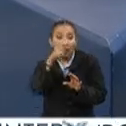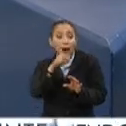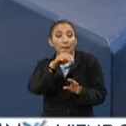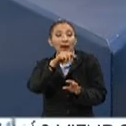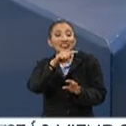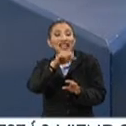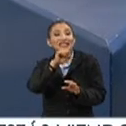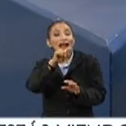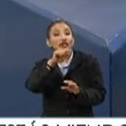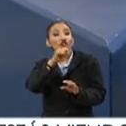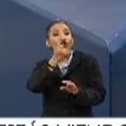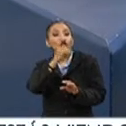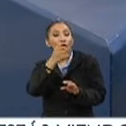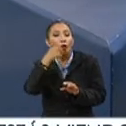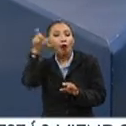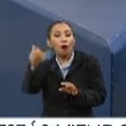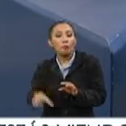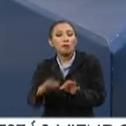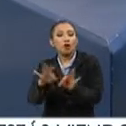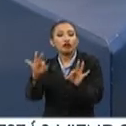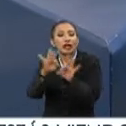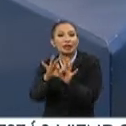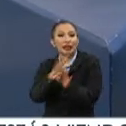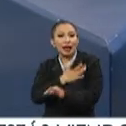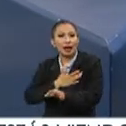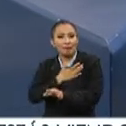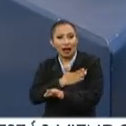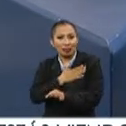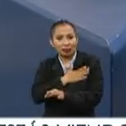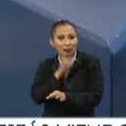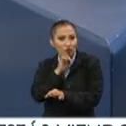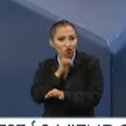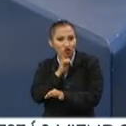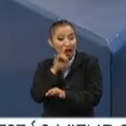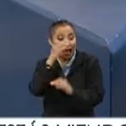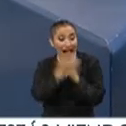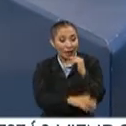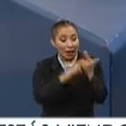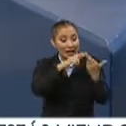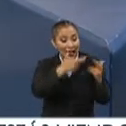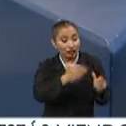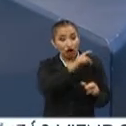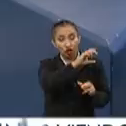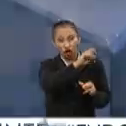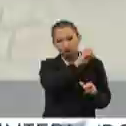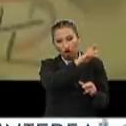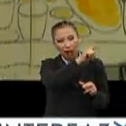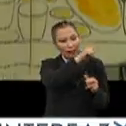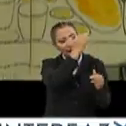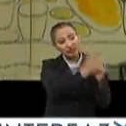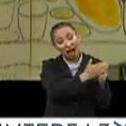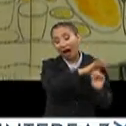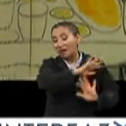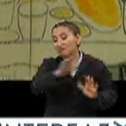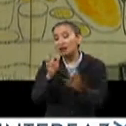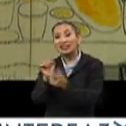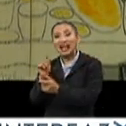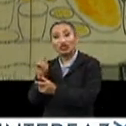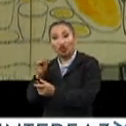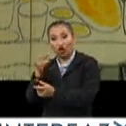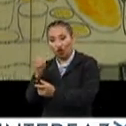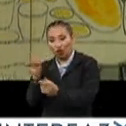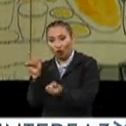Matías Santoyo fue un personaje importante después justamente de que termina su relación con el doctor Atl. Y con Matías